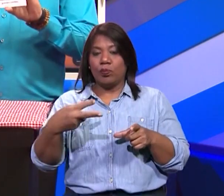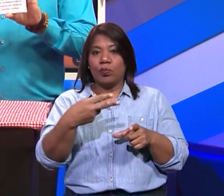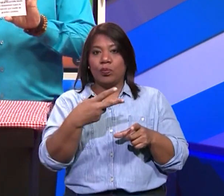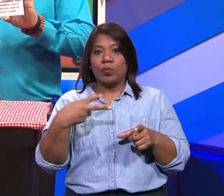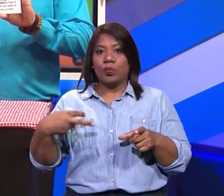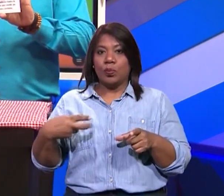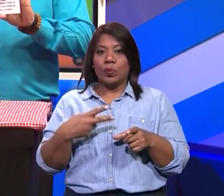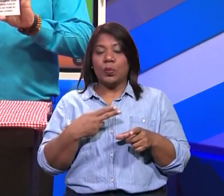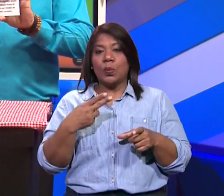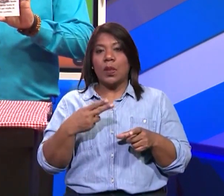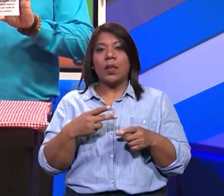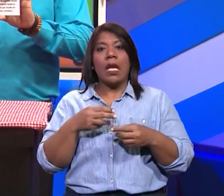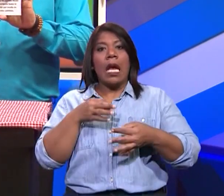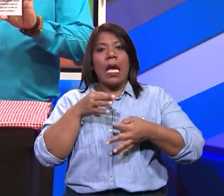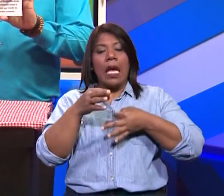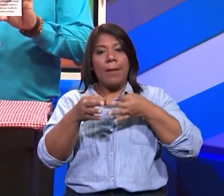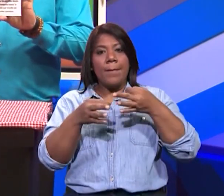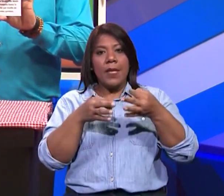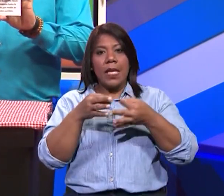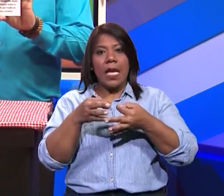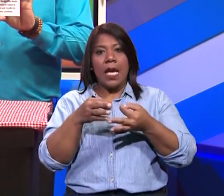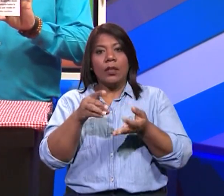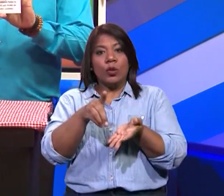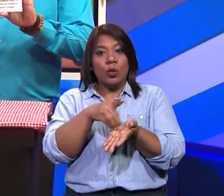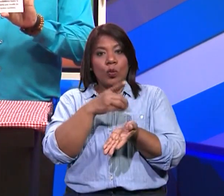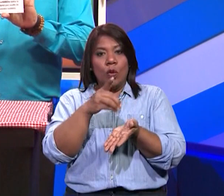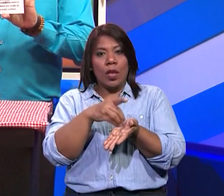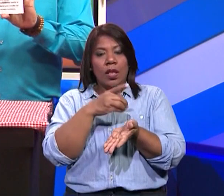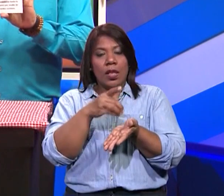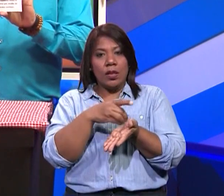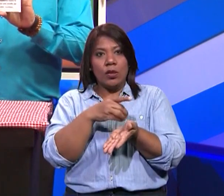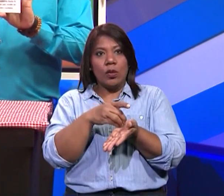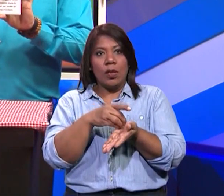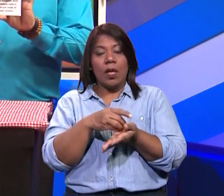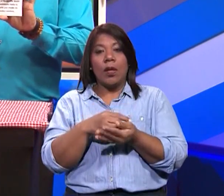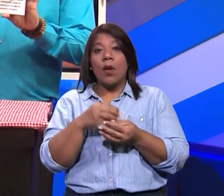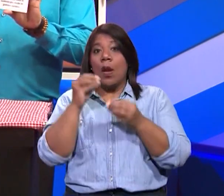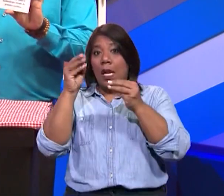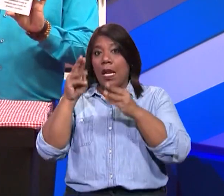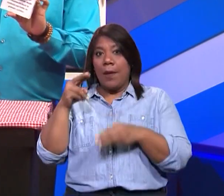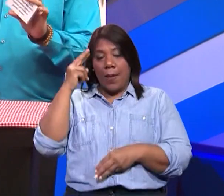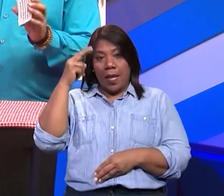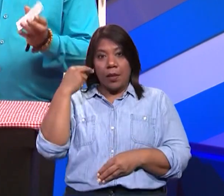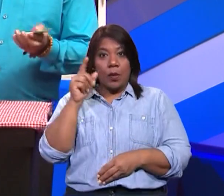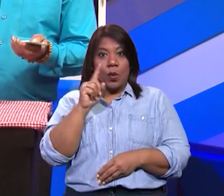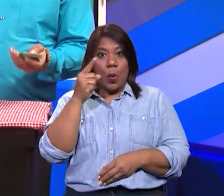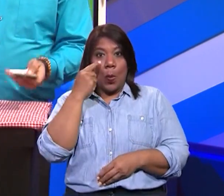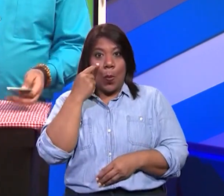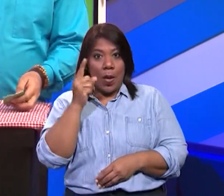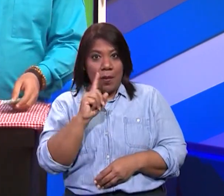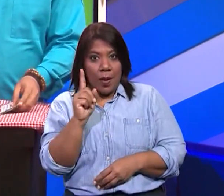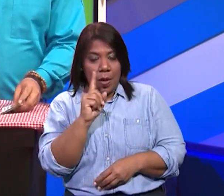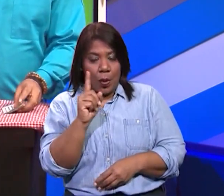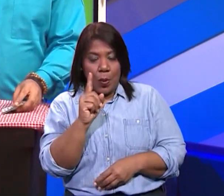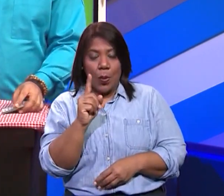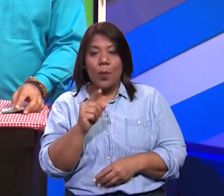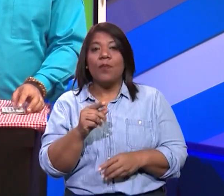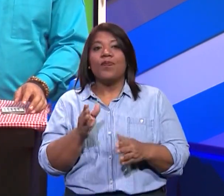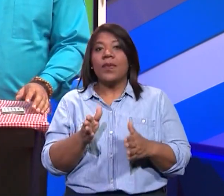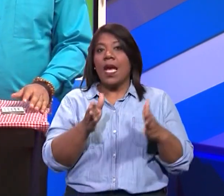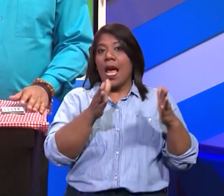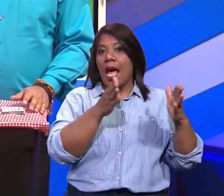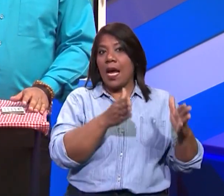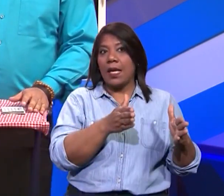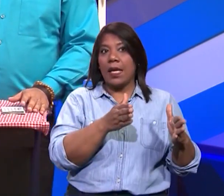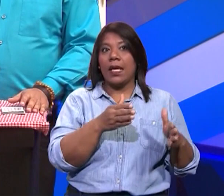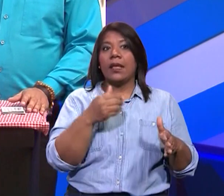que yo tengo aquí, que no quiero que la maestra Noemí vea, que no vea, por favor. Y del lado de acá de ella tenemos lo que